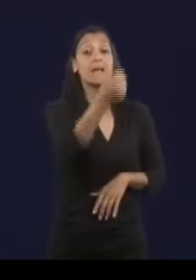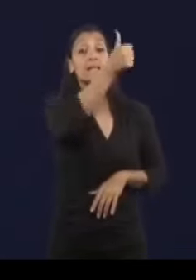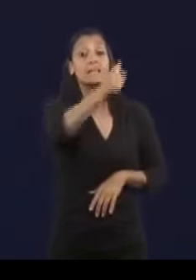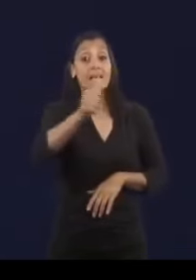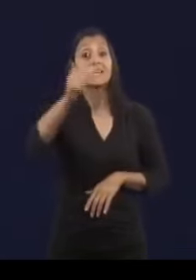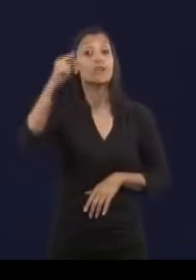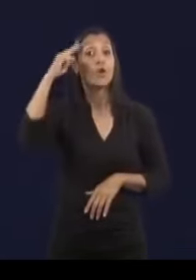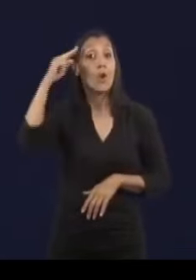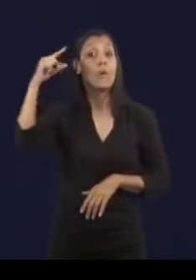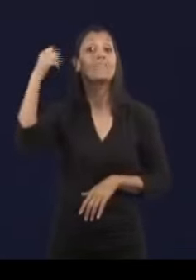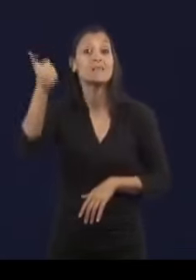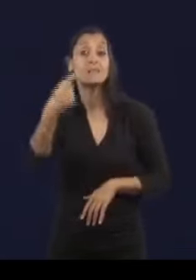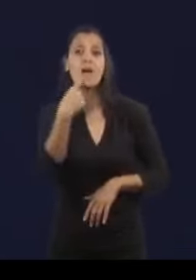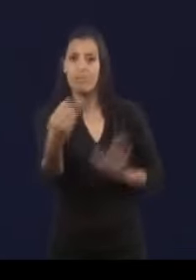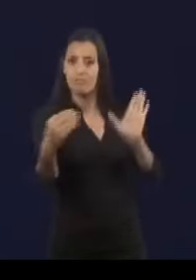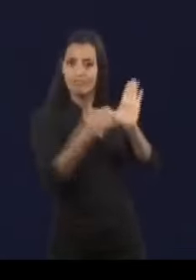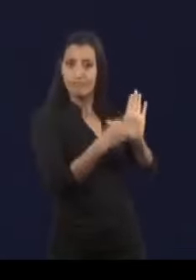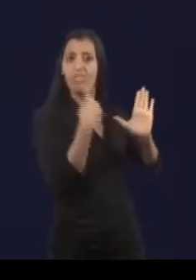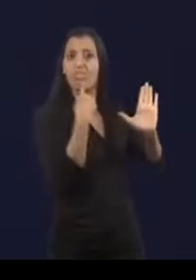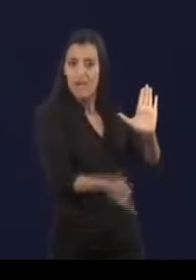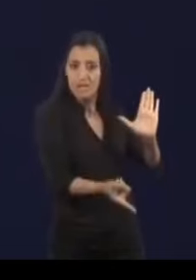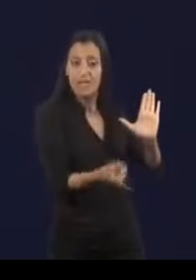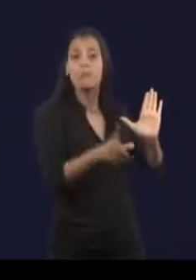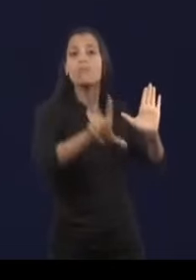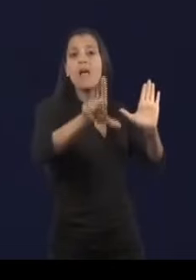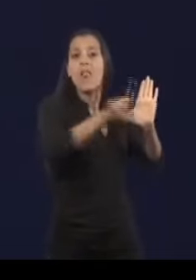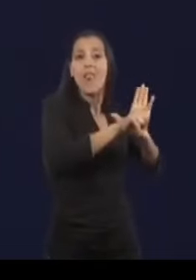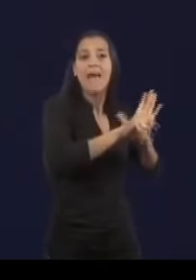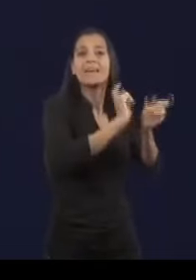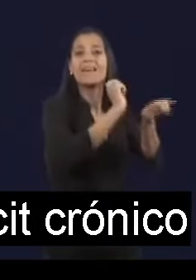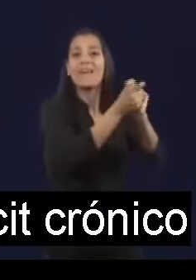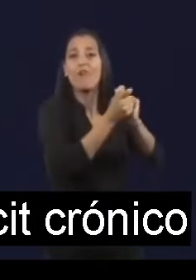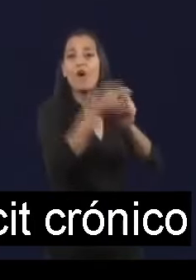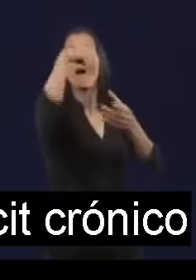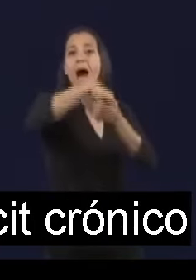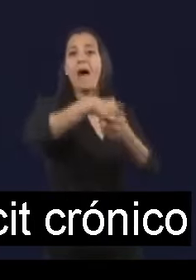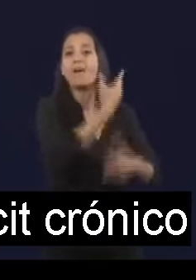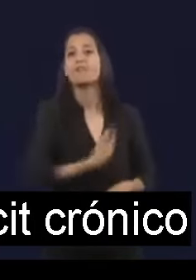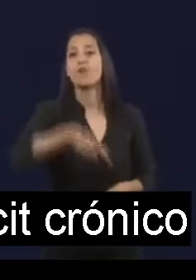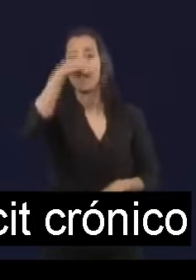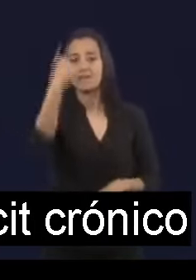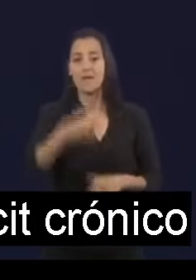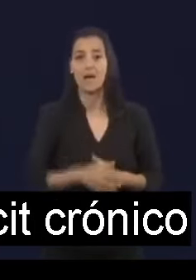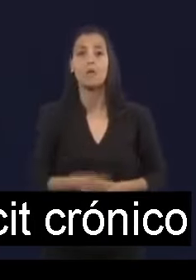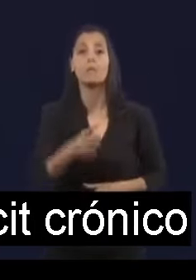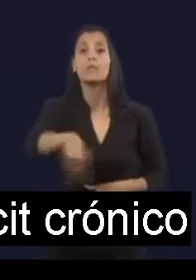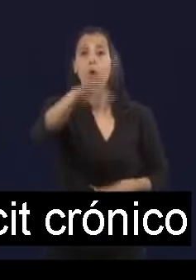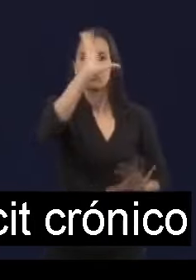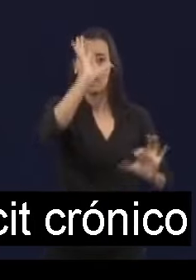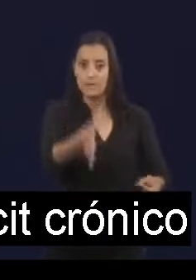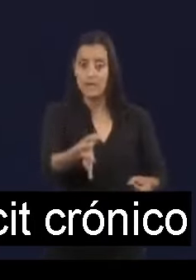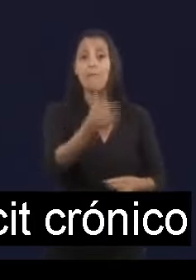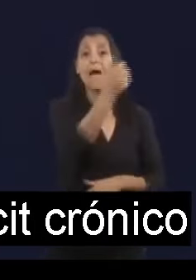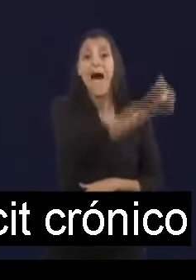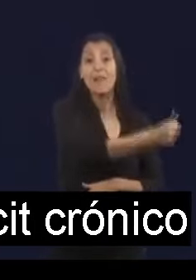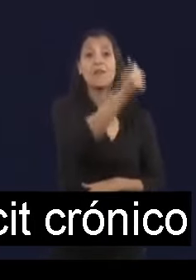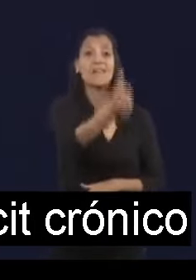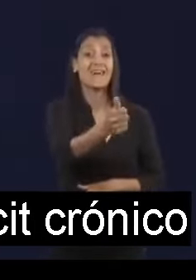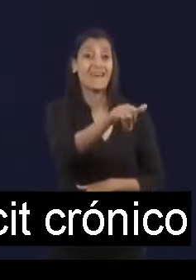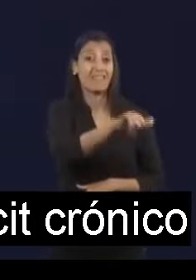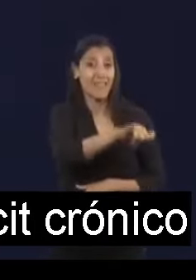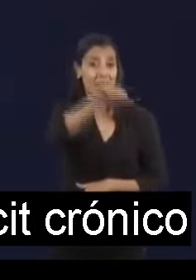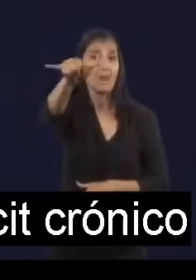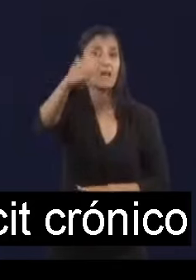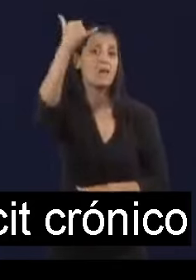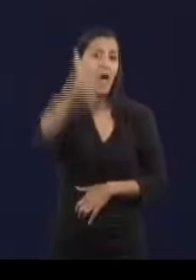carga impositiva sobre los alimentos en la Argentina no solo el IVA sino todos los impuestos cubren el 50% del valor es decir que un